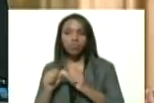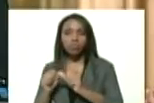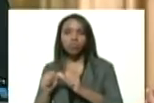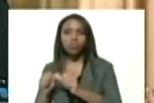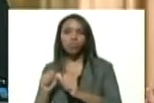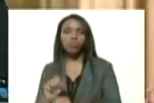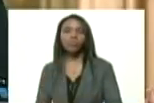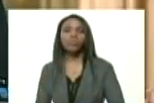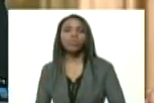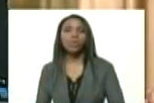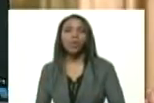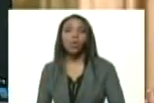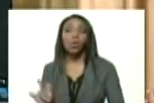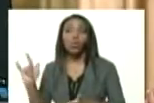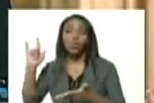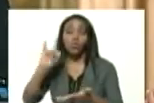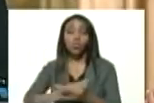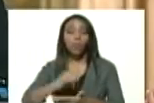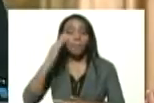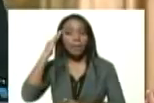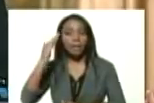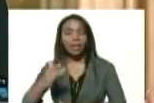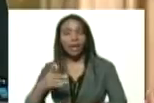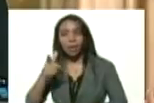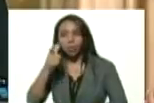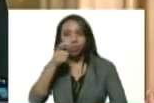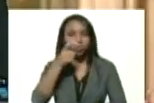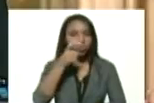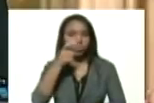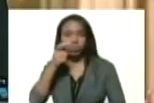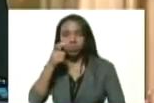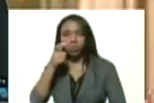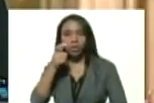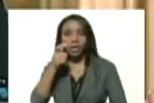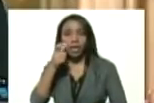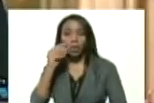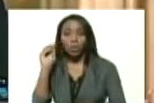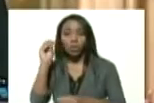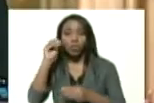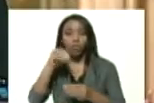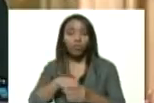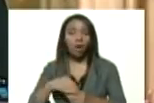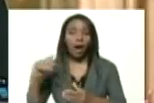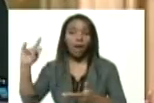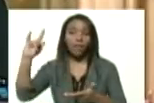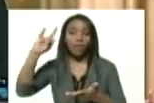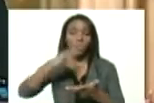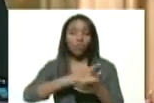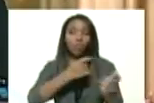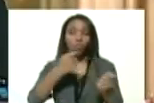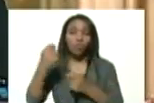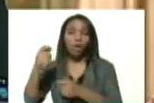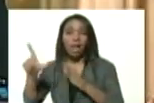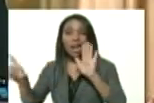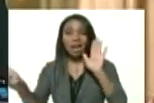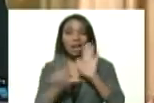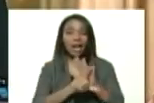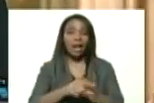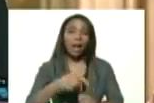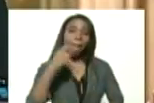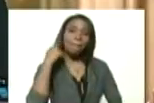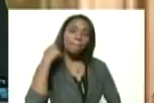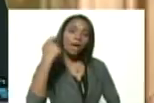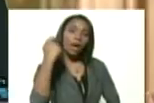con la aviación militar vigilando y cuando se meta un avión de los narcotráfico con la ley en la mano